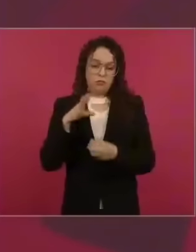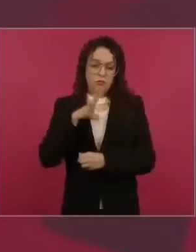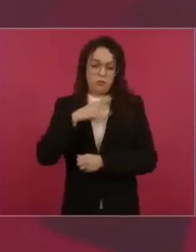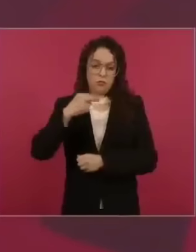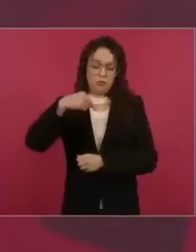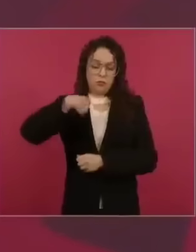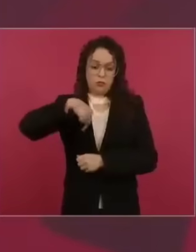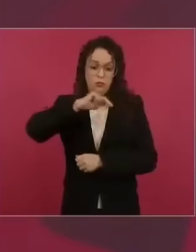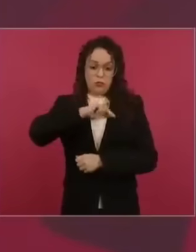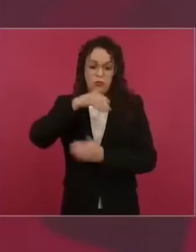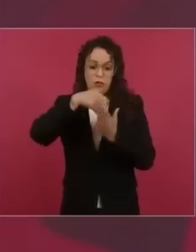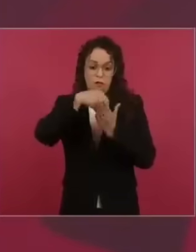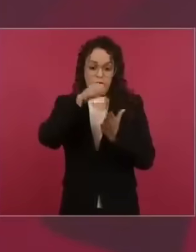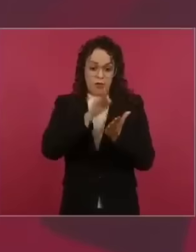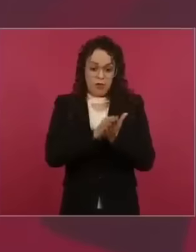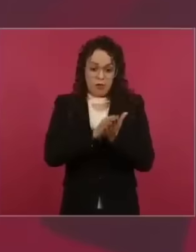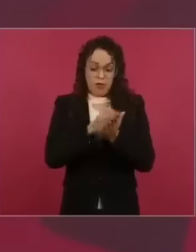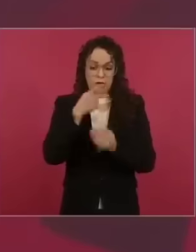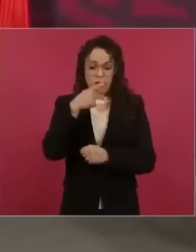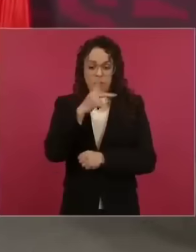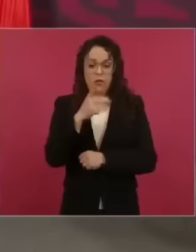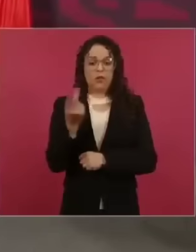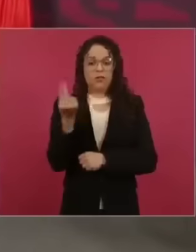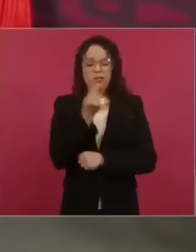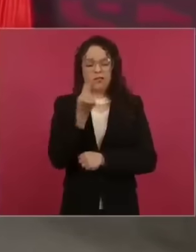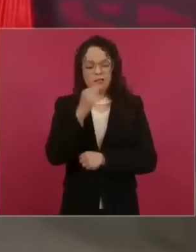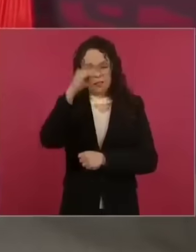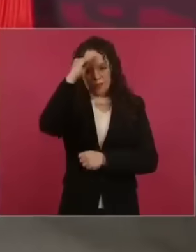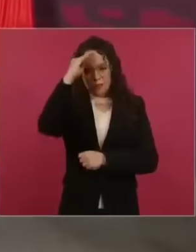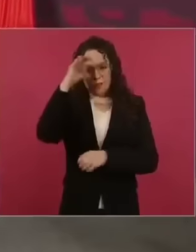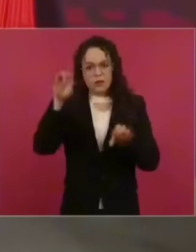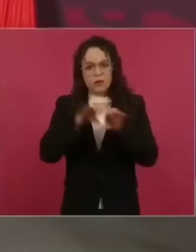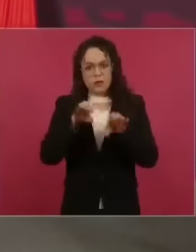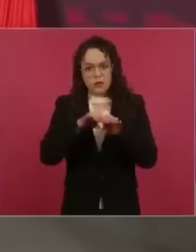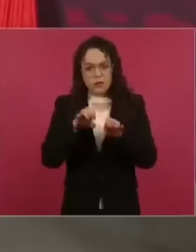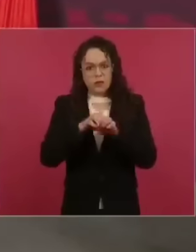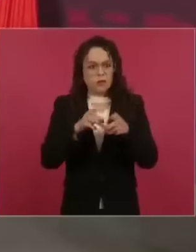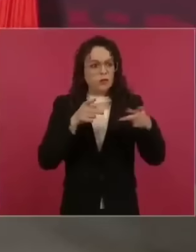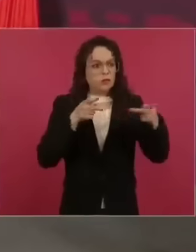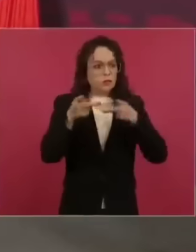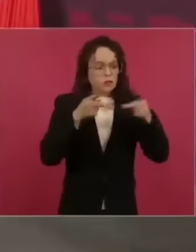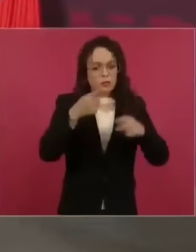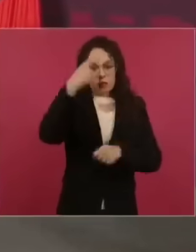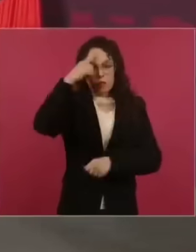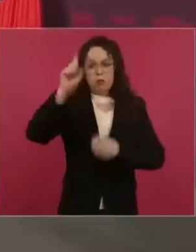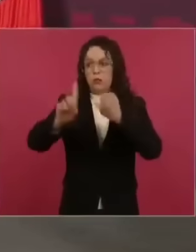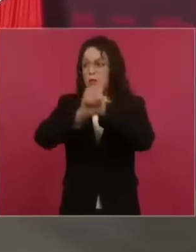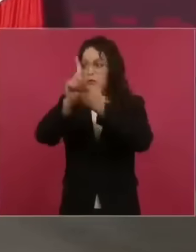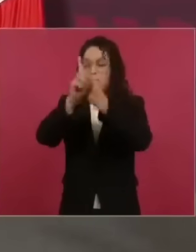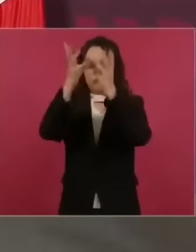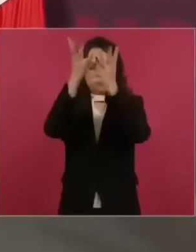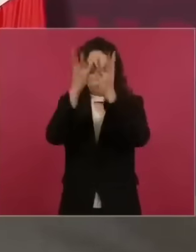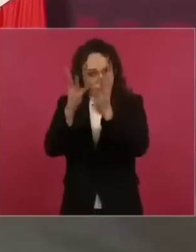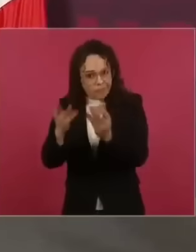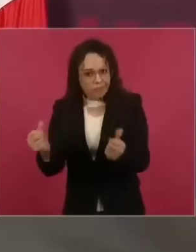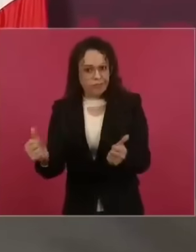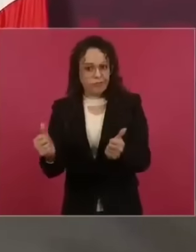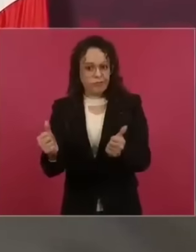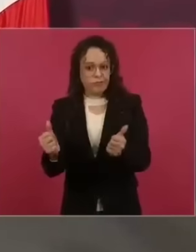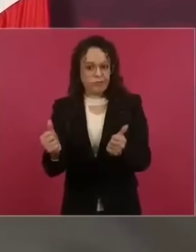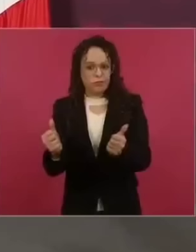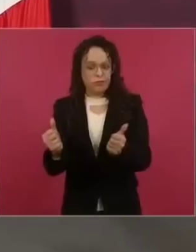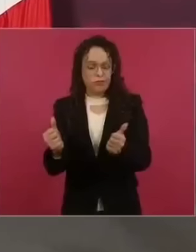hijos dirías tú Bueno pero por qué traemos el tema a colación Pues porque se la se la ha pasado desde